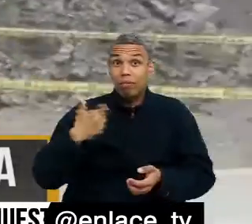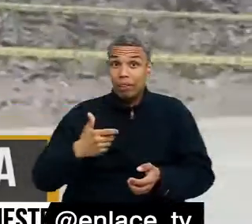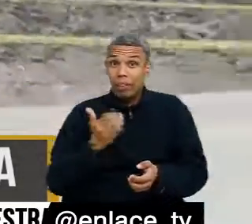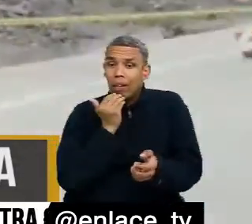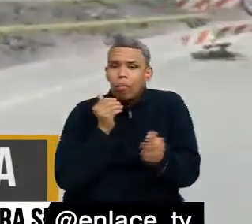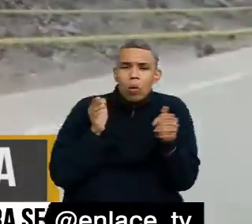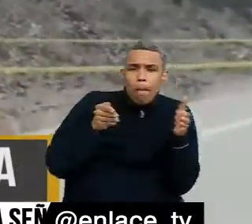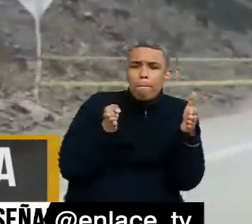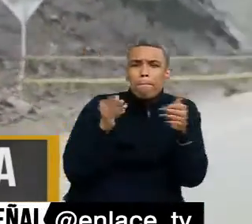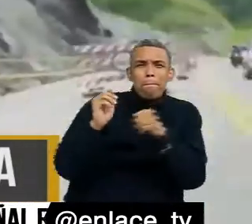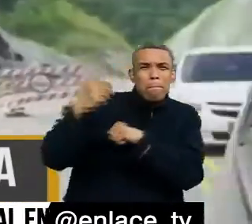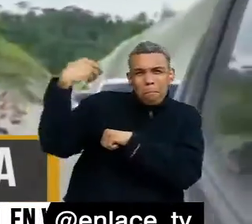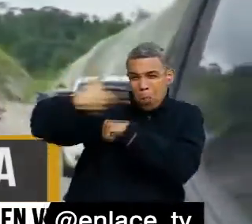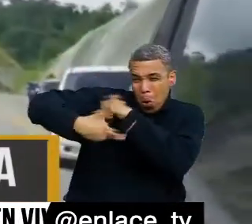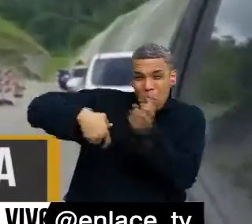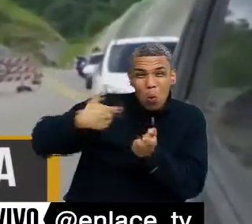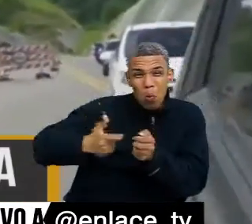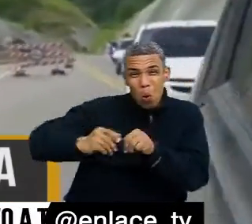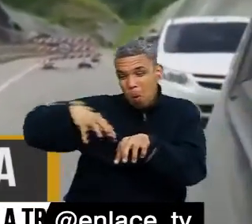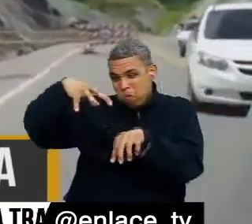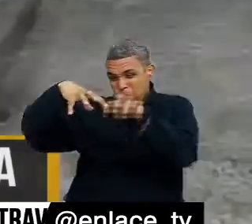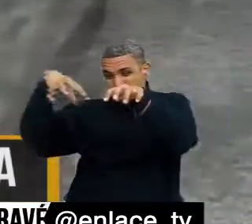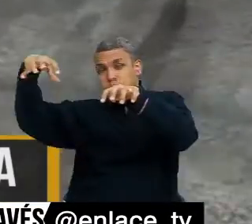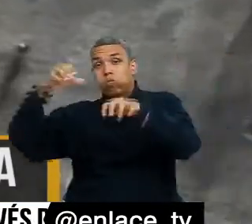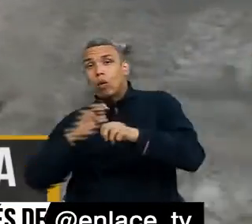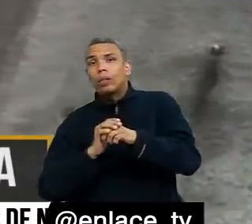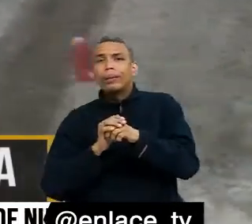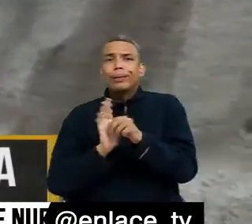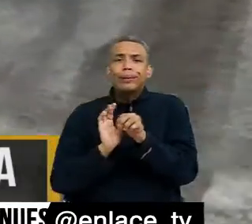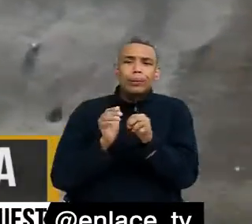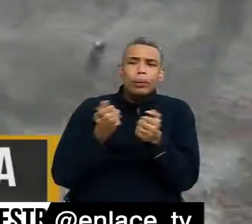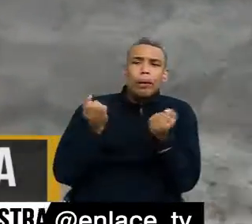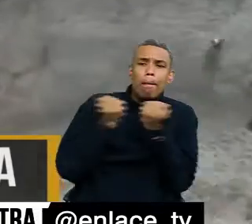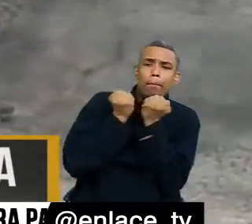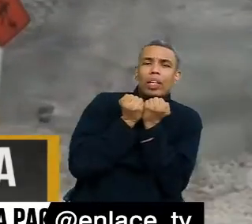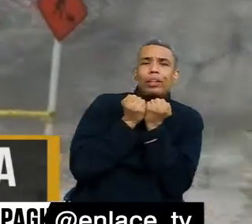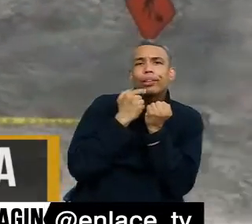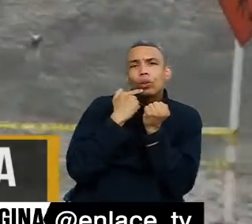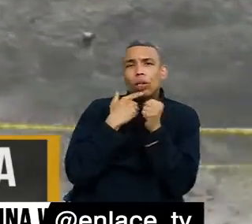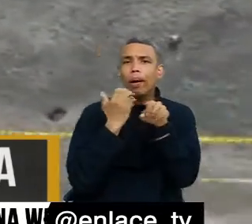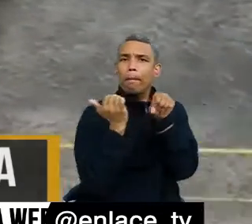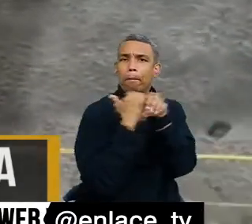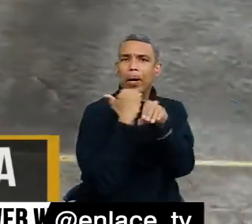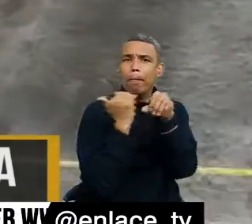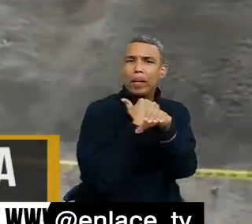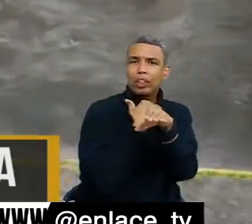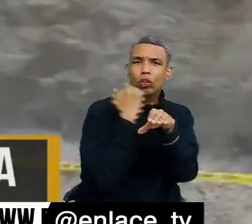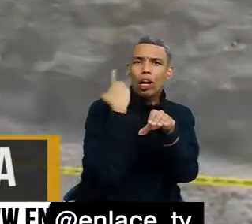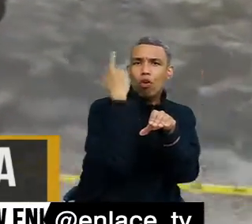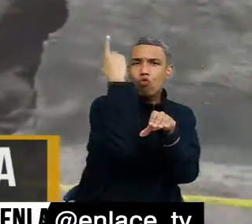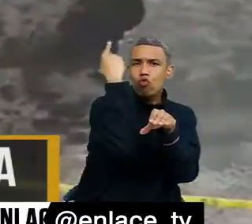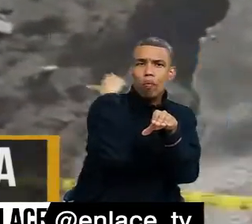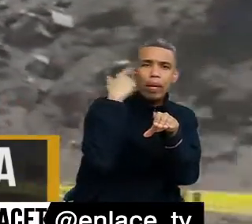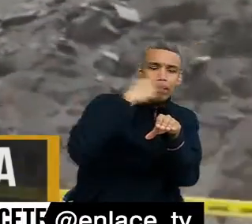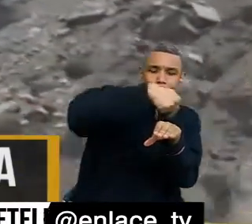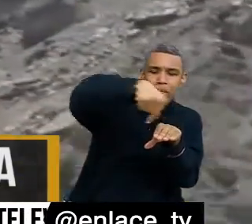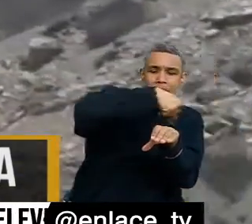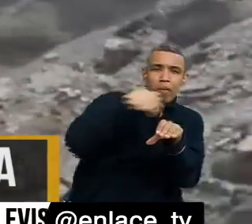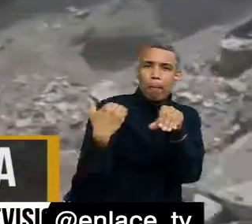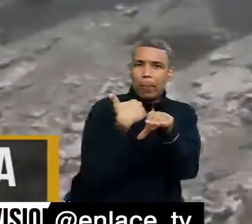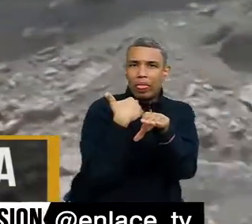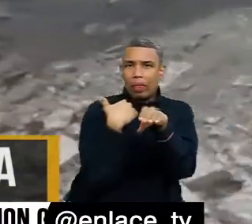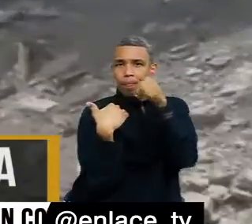La preocupación crece justo cuando se avecina una temporada de lluvias que muy seguramente impactará de modo considerable la falda de estas montañas ubicadas en lo que se